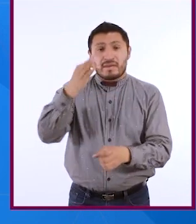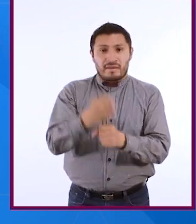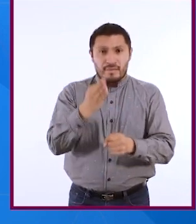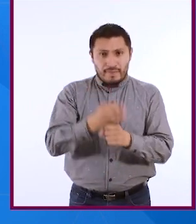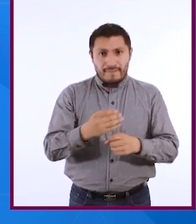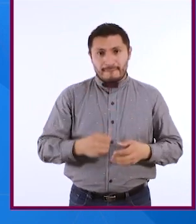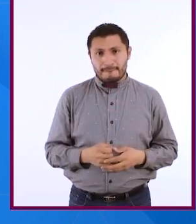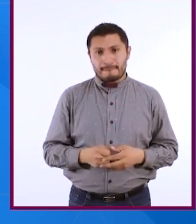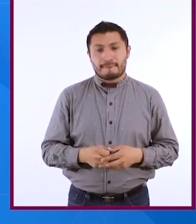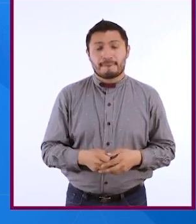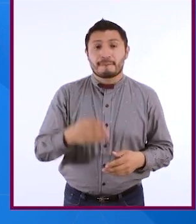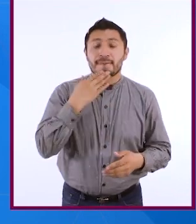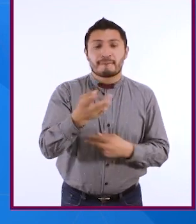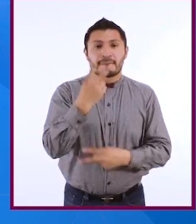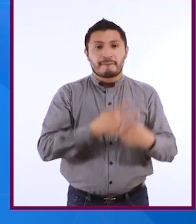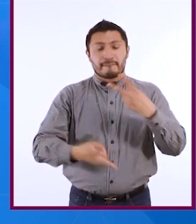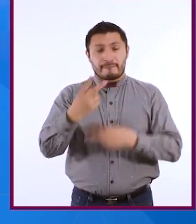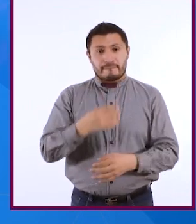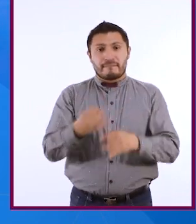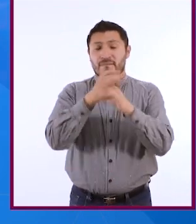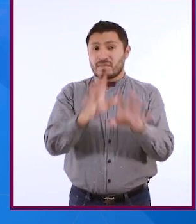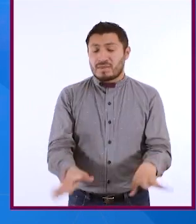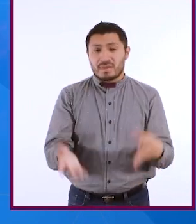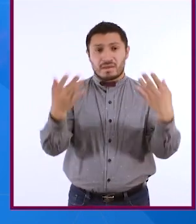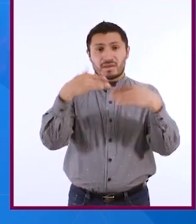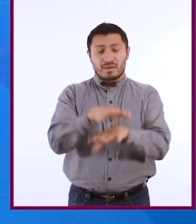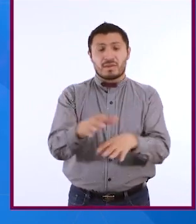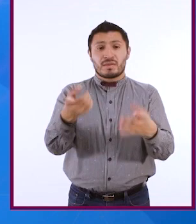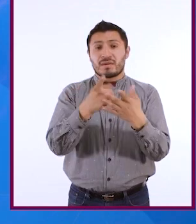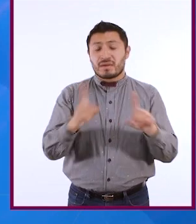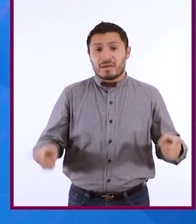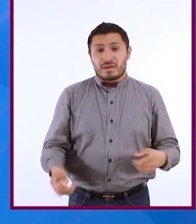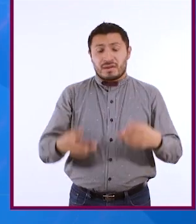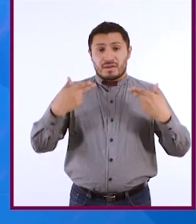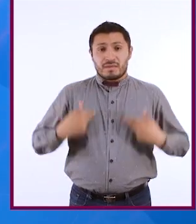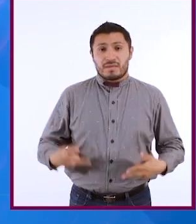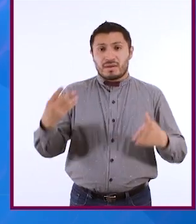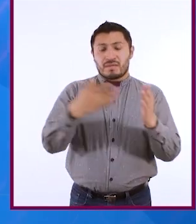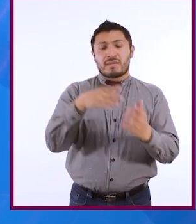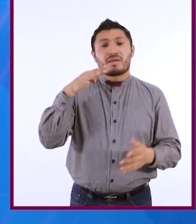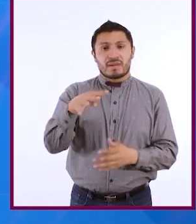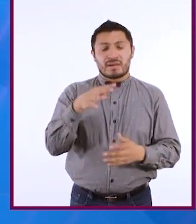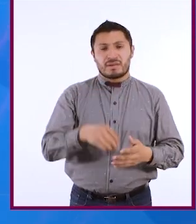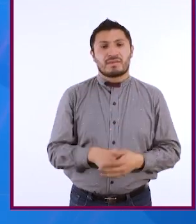ahora. Bienvenidos al Informe sobre Desarrollo Humano 2019.